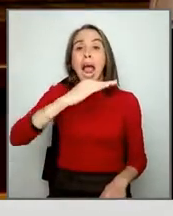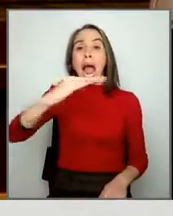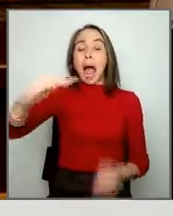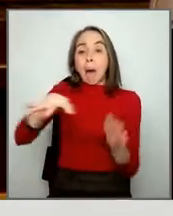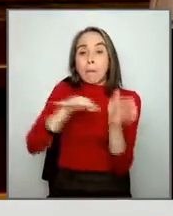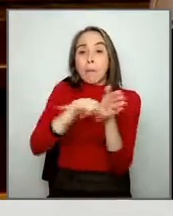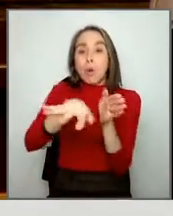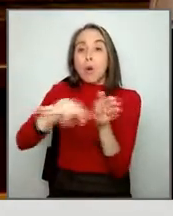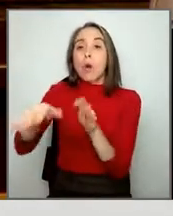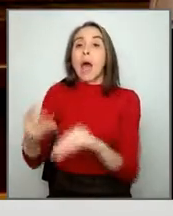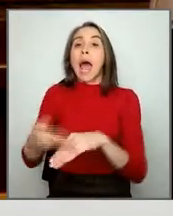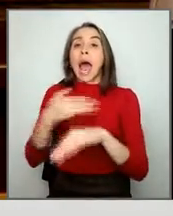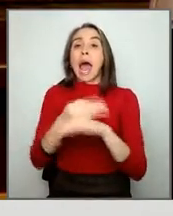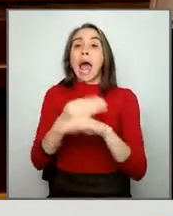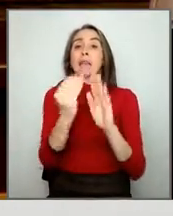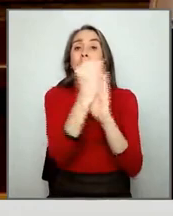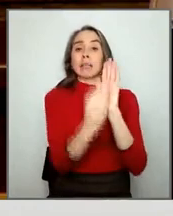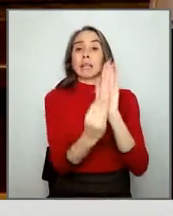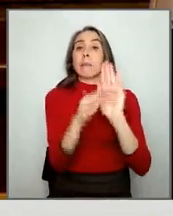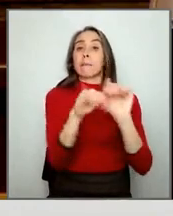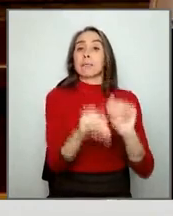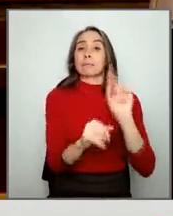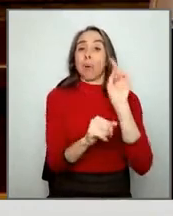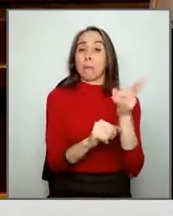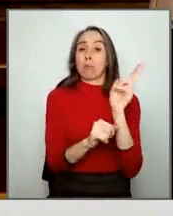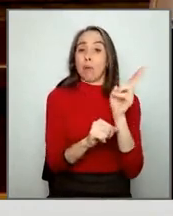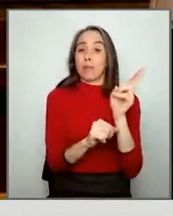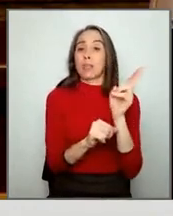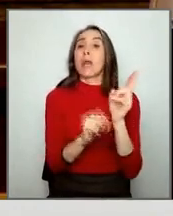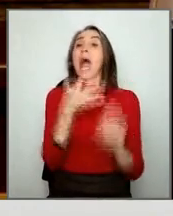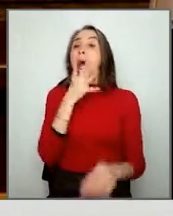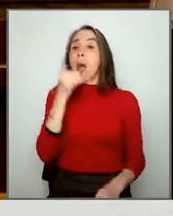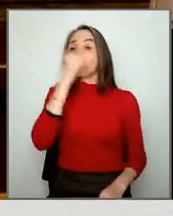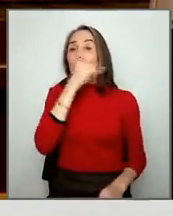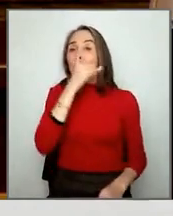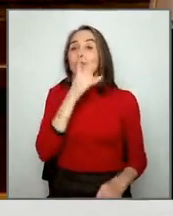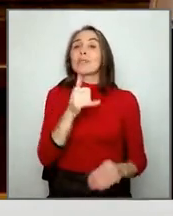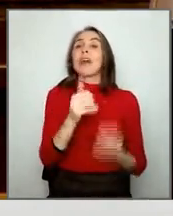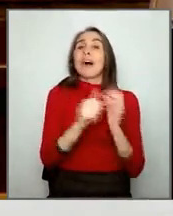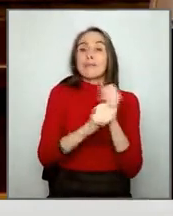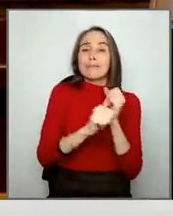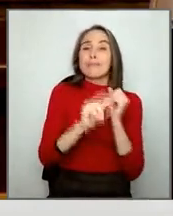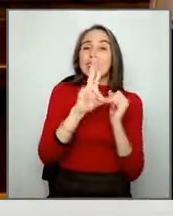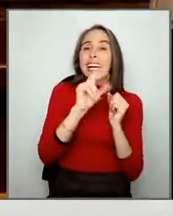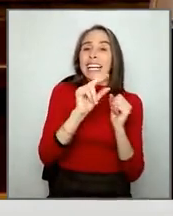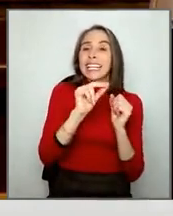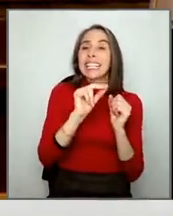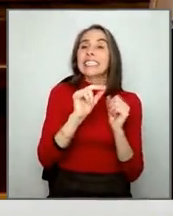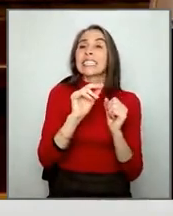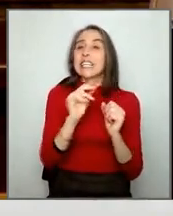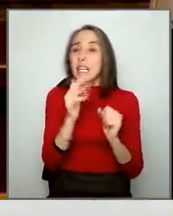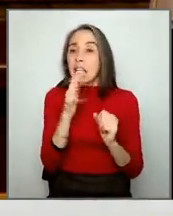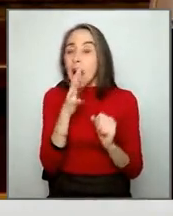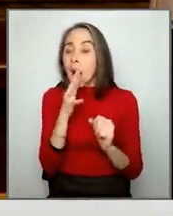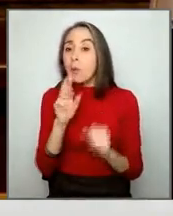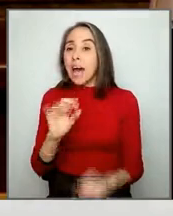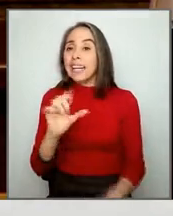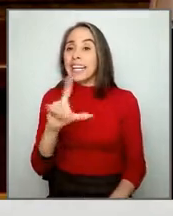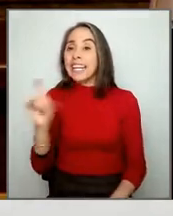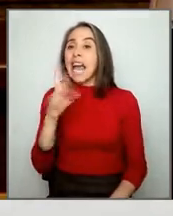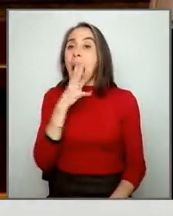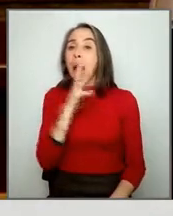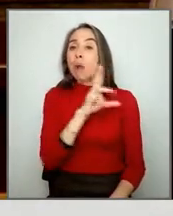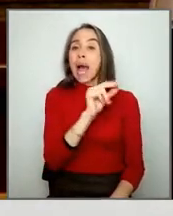antes señalada lo cual permitiría potenciar el uso de las aguas grises que no debemos confundir con riles y aquí esta agua que dice no son